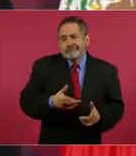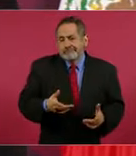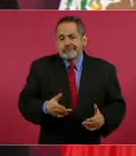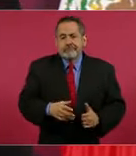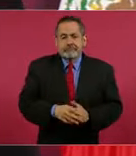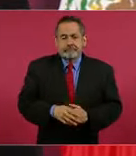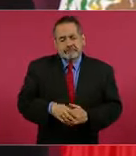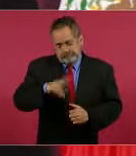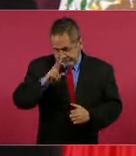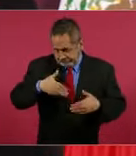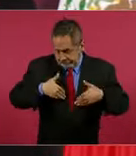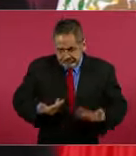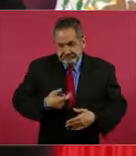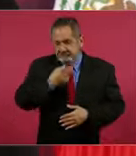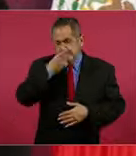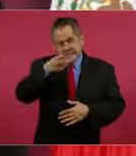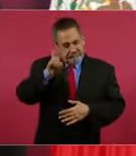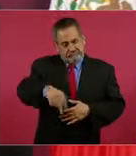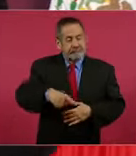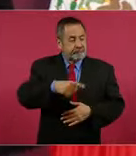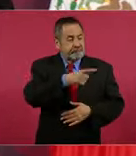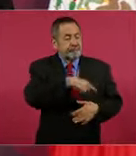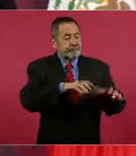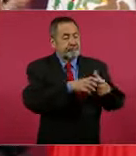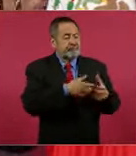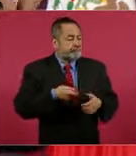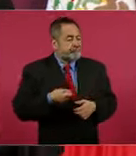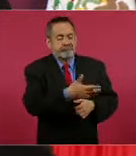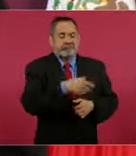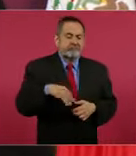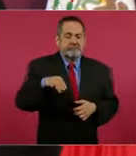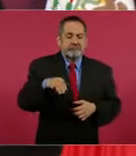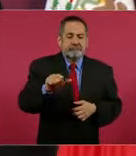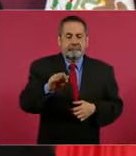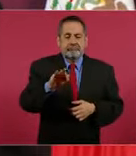lo voy a decir, una mafia.